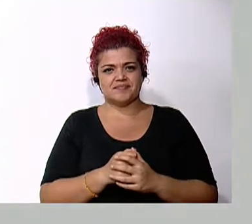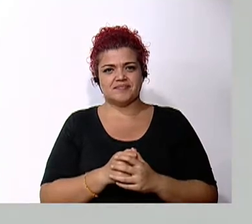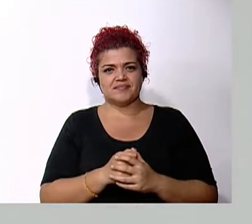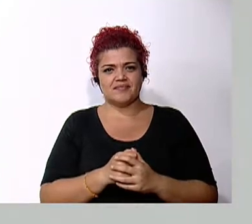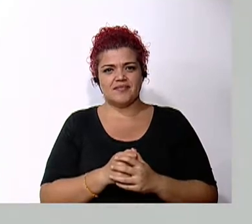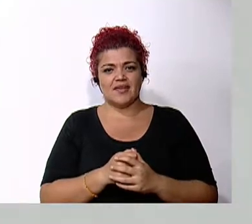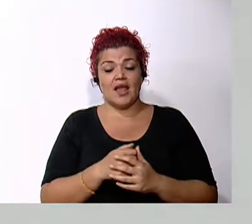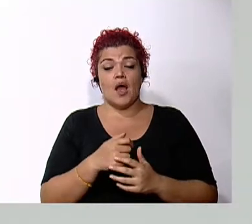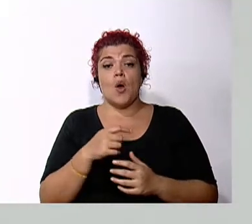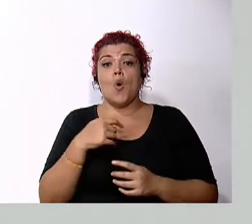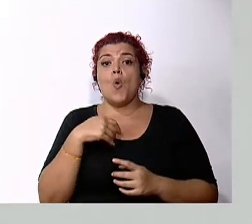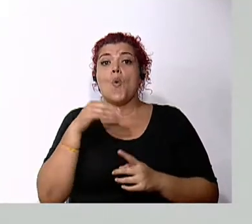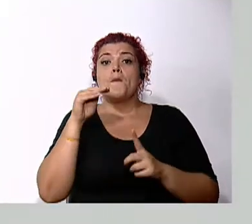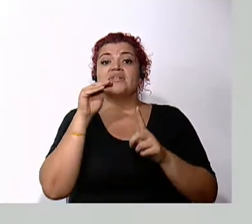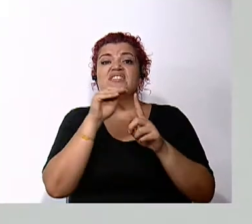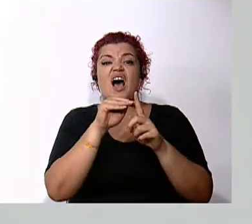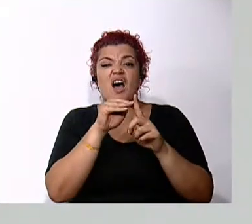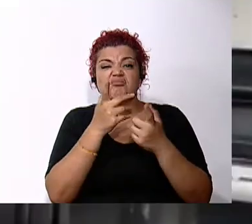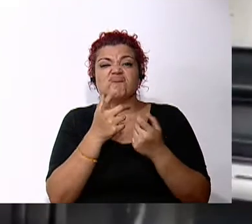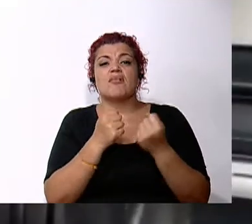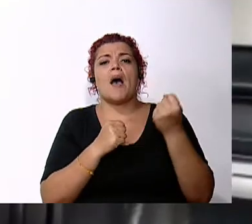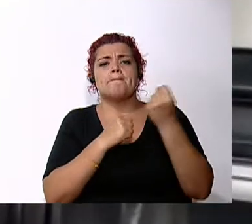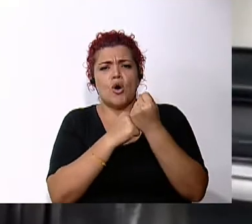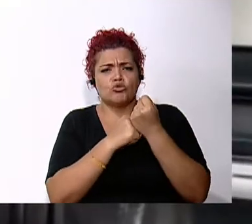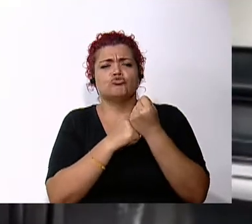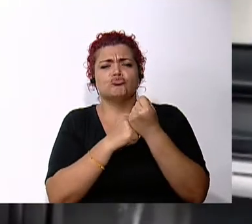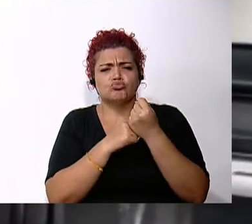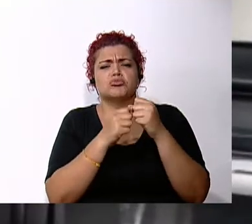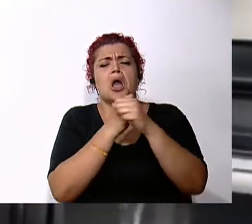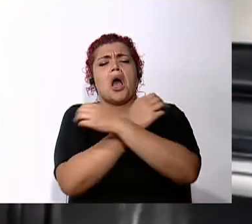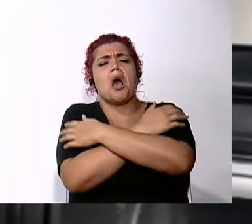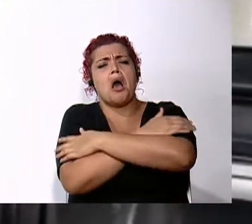de apoyo y cariño.